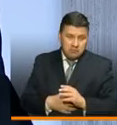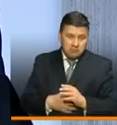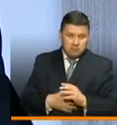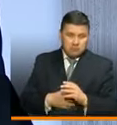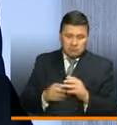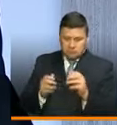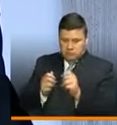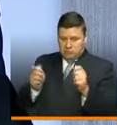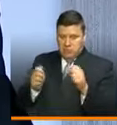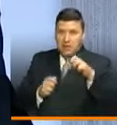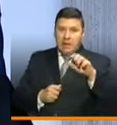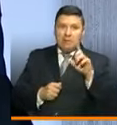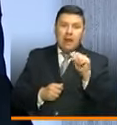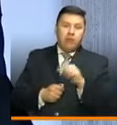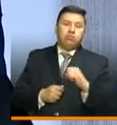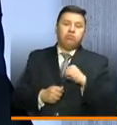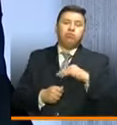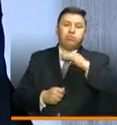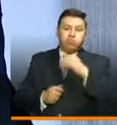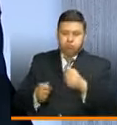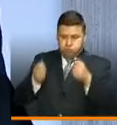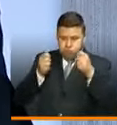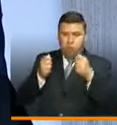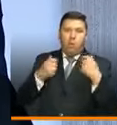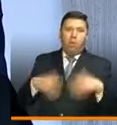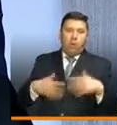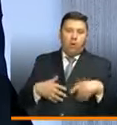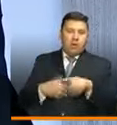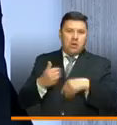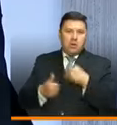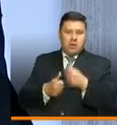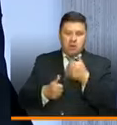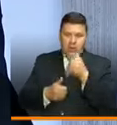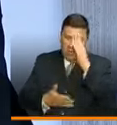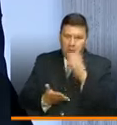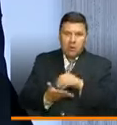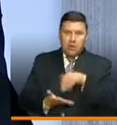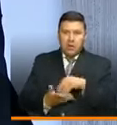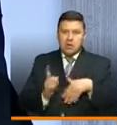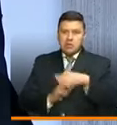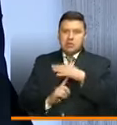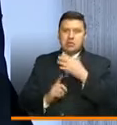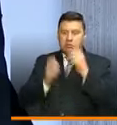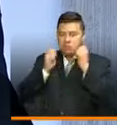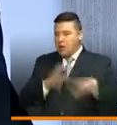PLA, pues tenemos también realmente un producto que va a ser desde el punto de vista ambiental,